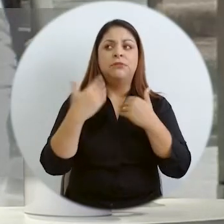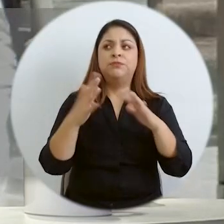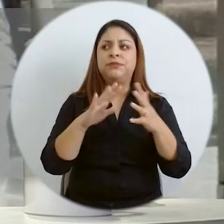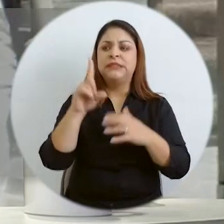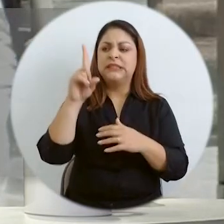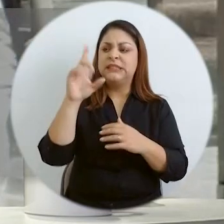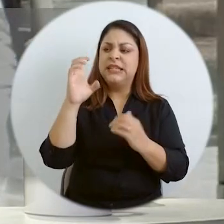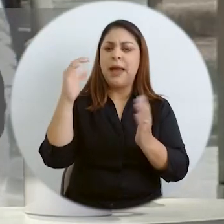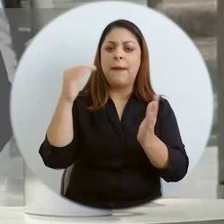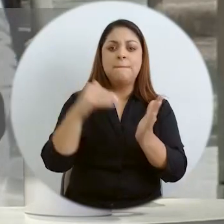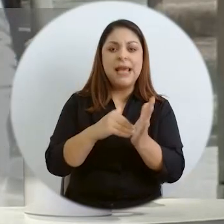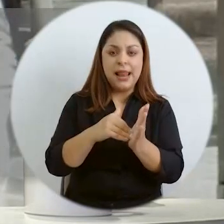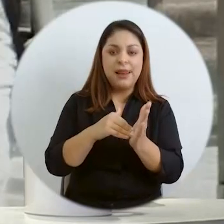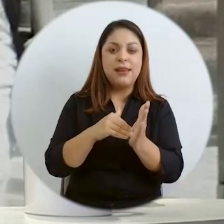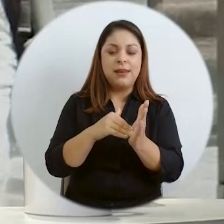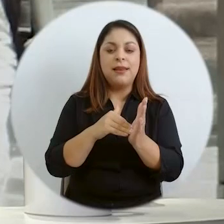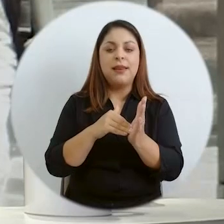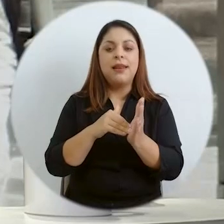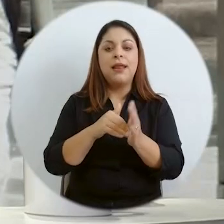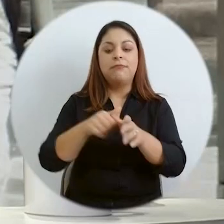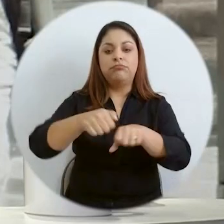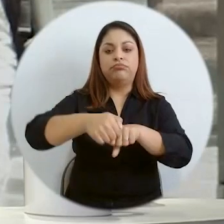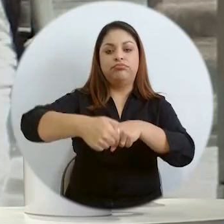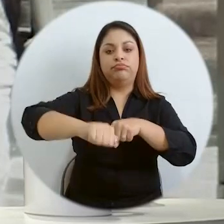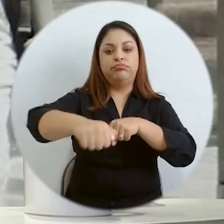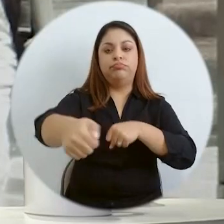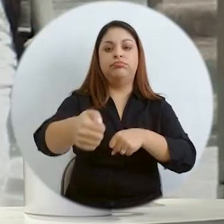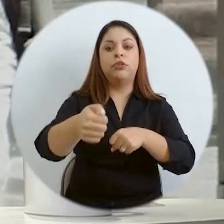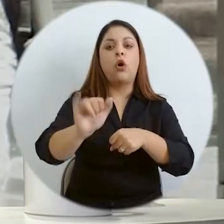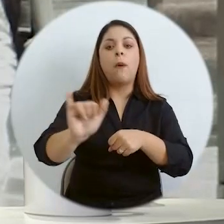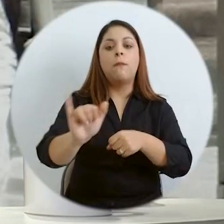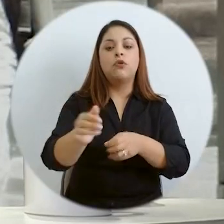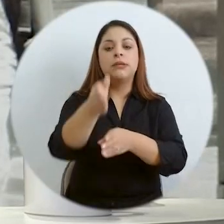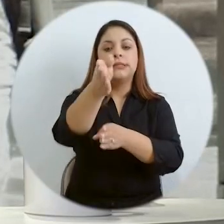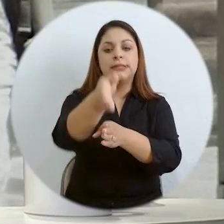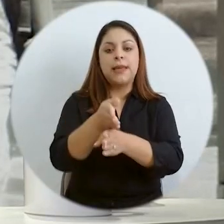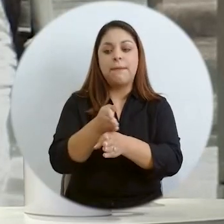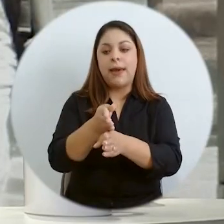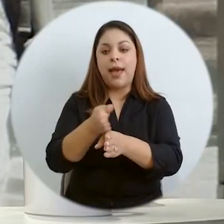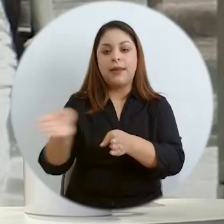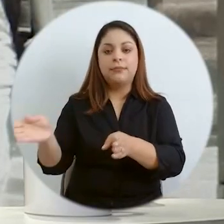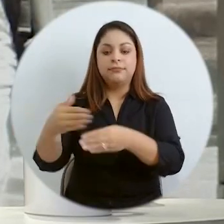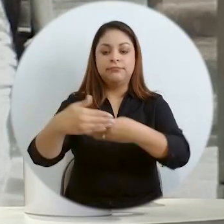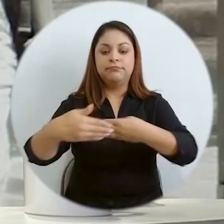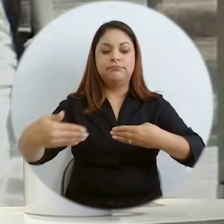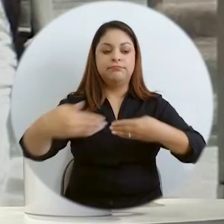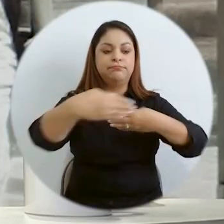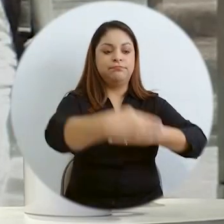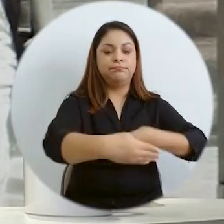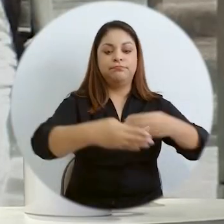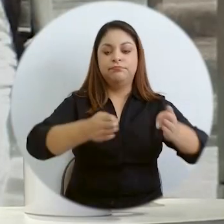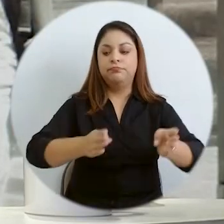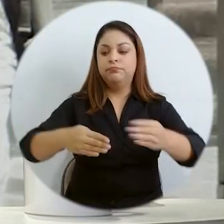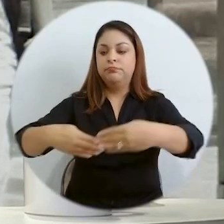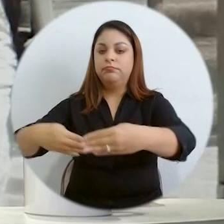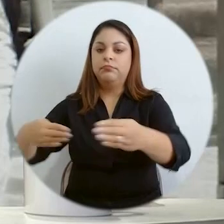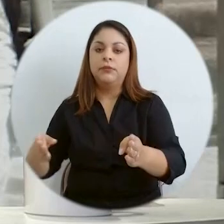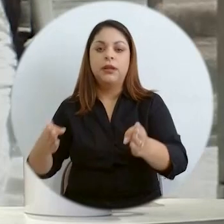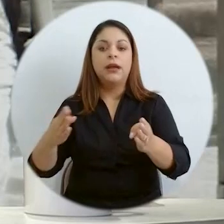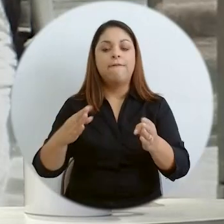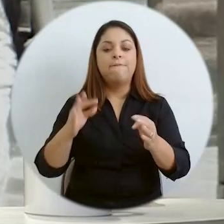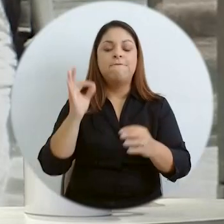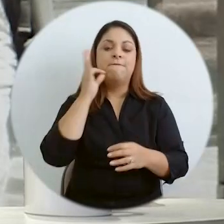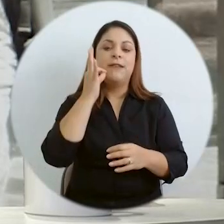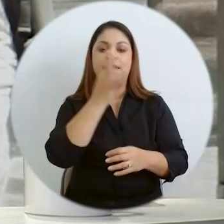agrimensura, que pueden ser unir fincas, separar fincas, cualquiera de estas. Y así como en el año 2023 Santa Cruz es el cantón donde más